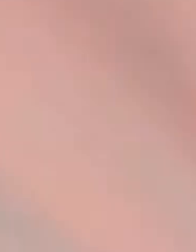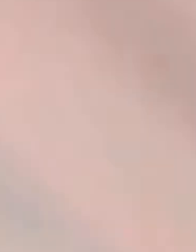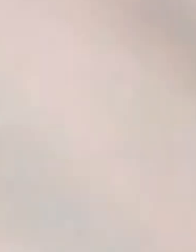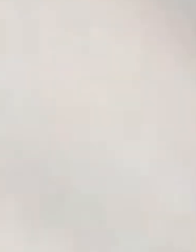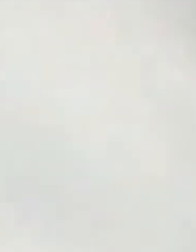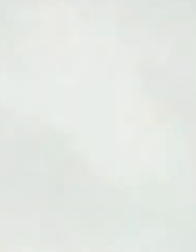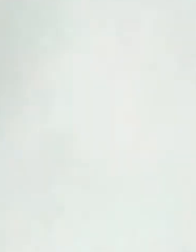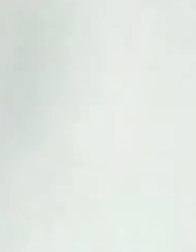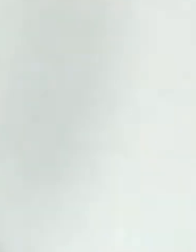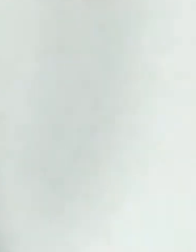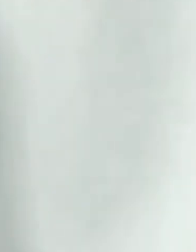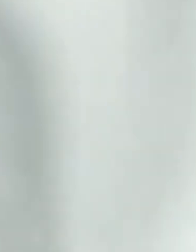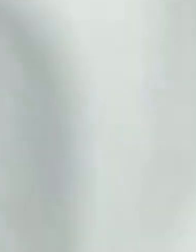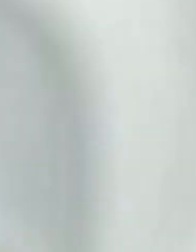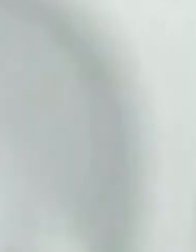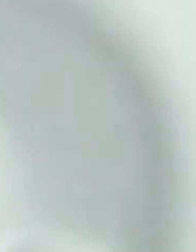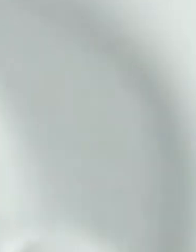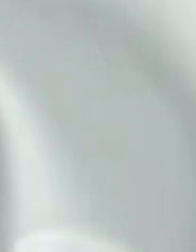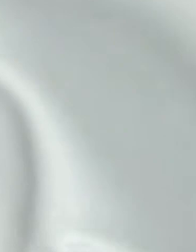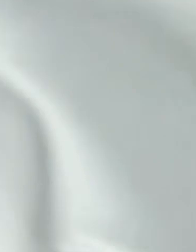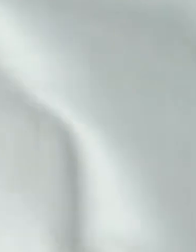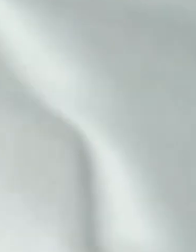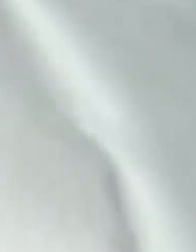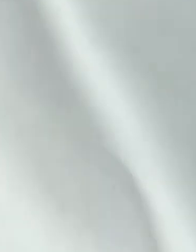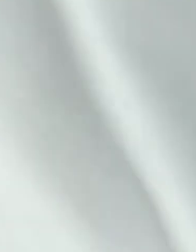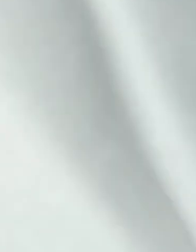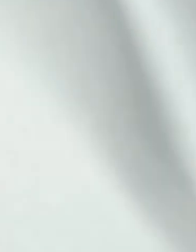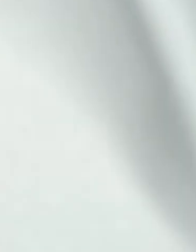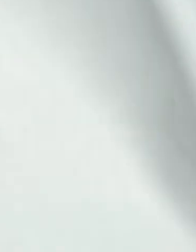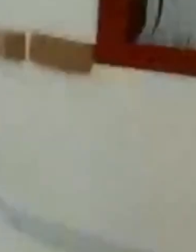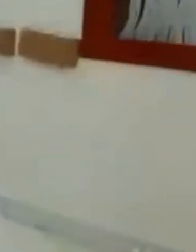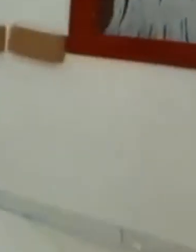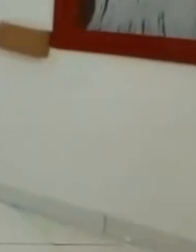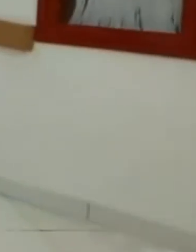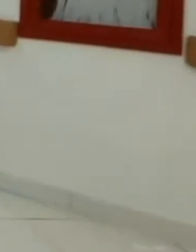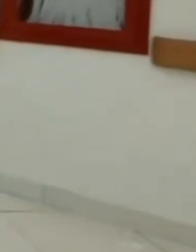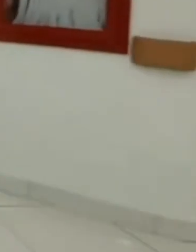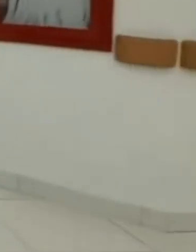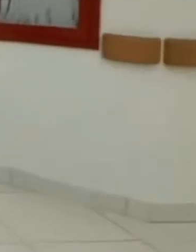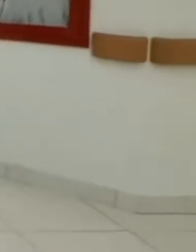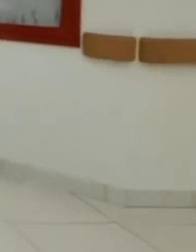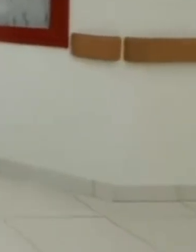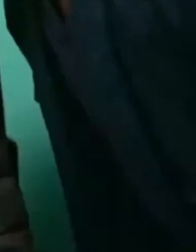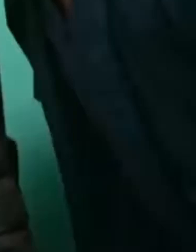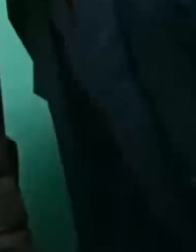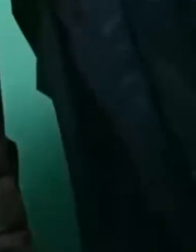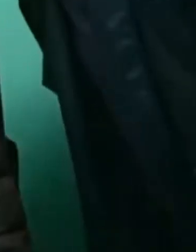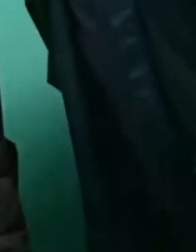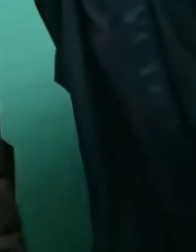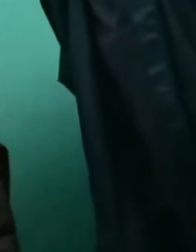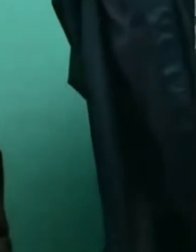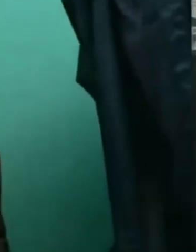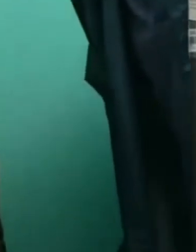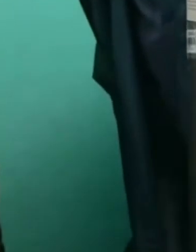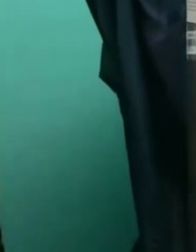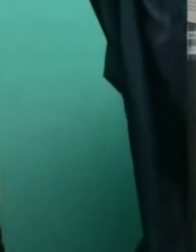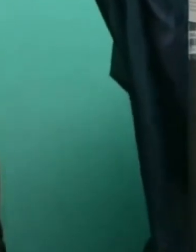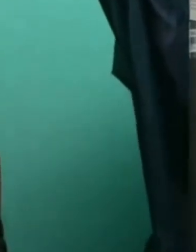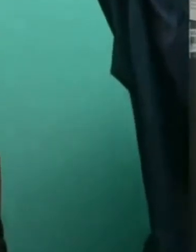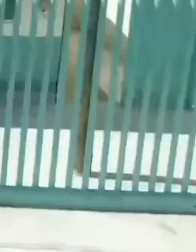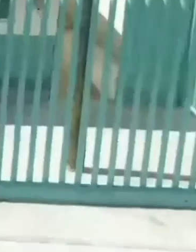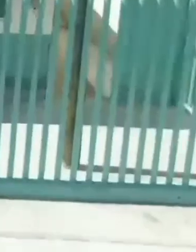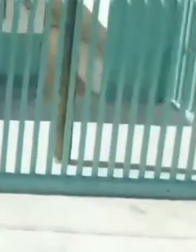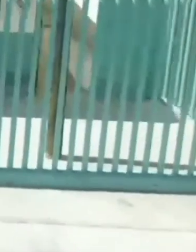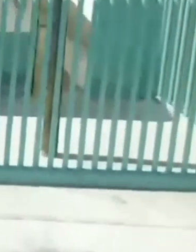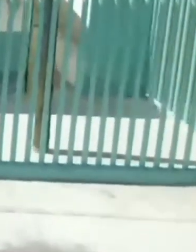construiremos Médicas y Médicos del Bienestar. La fuerza médica del IMSS Bienestar que garantizará la